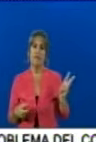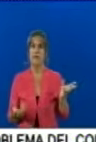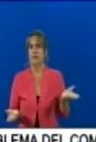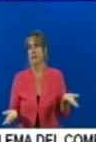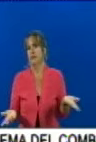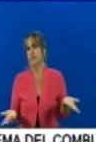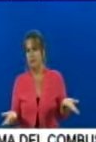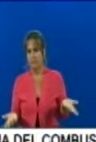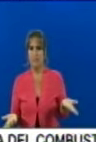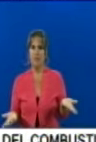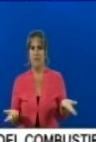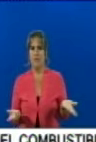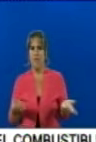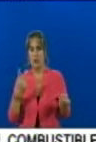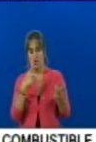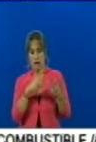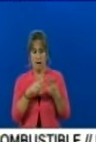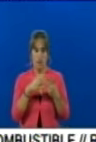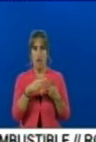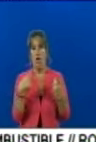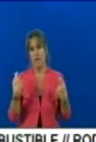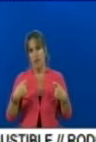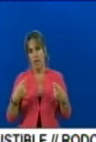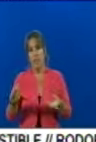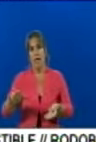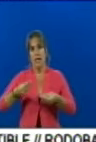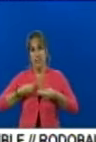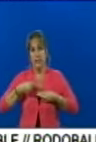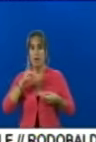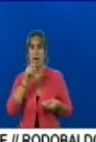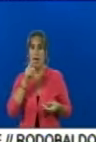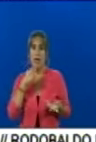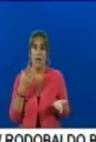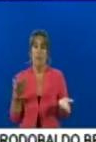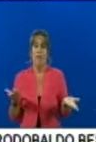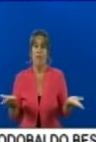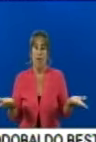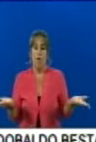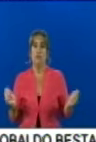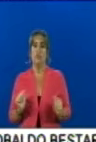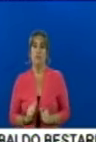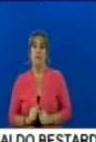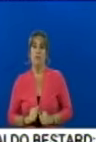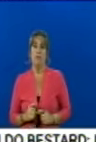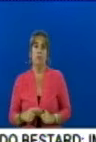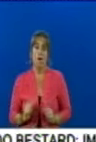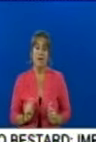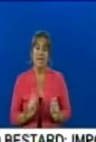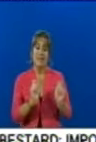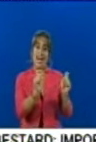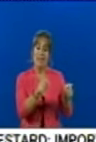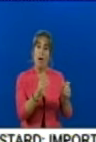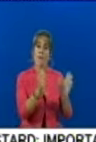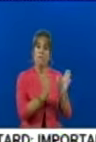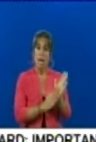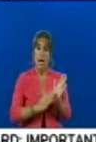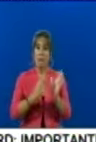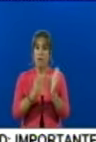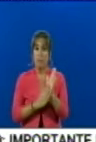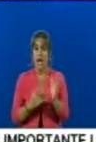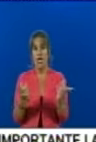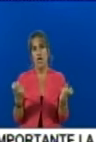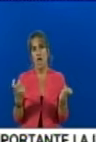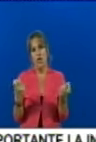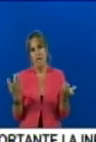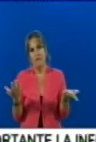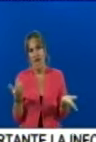al menos ya en dos de ellas debe haber recibido la compensación, porque se ha situado mes por mes el